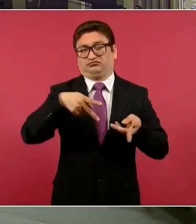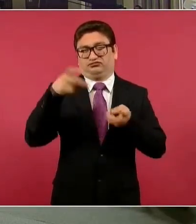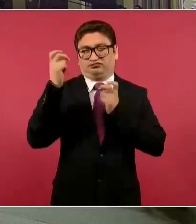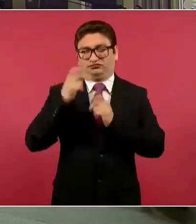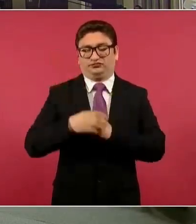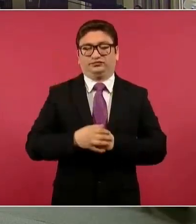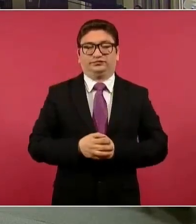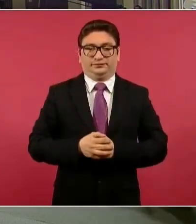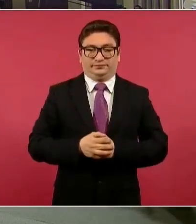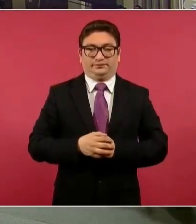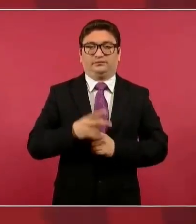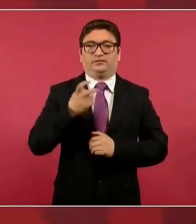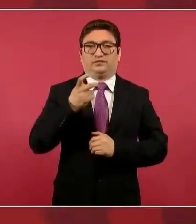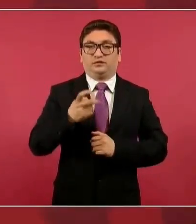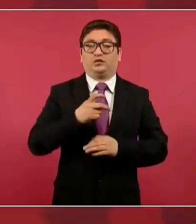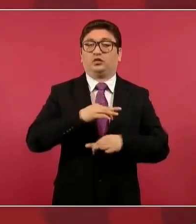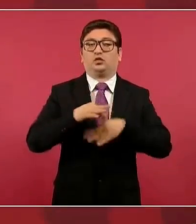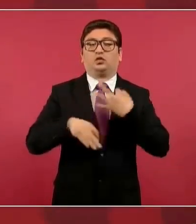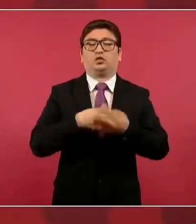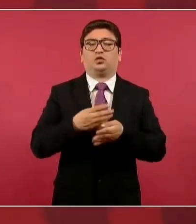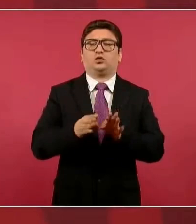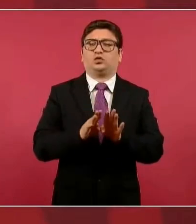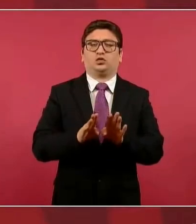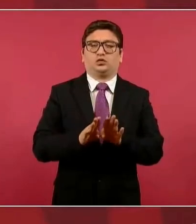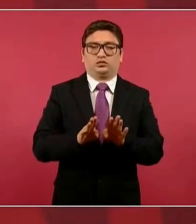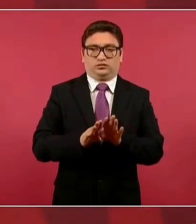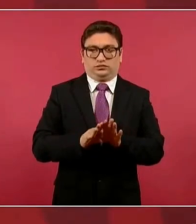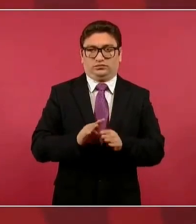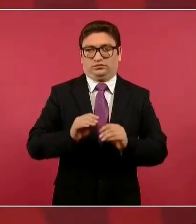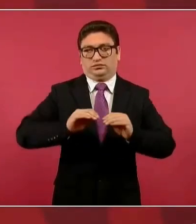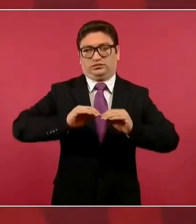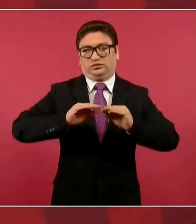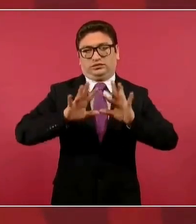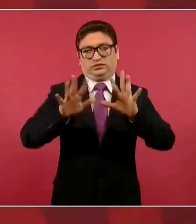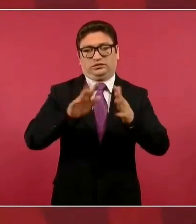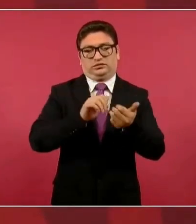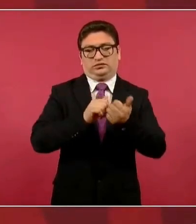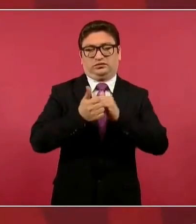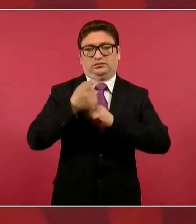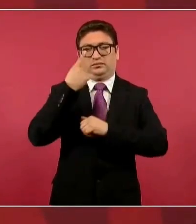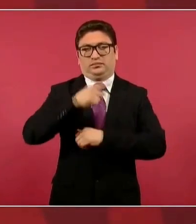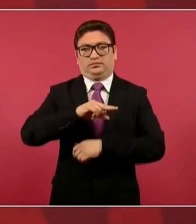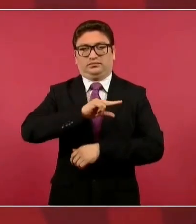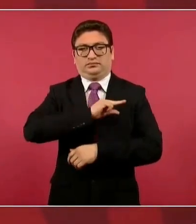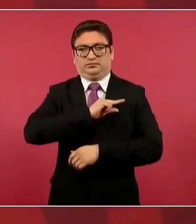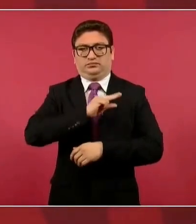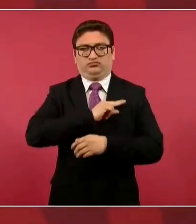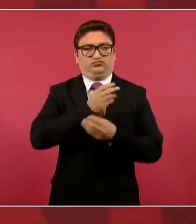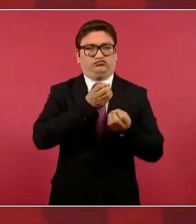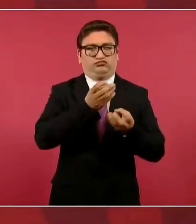Desde luego todo esto acompañado con las privatizaciones